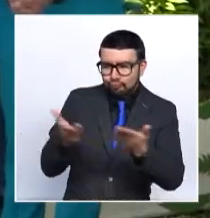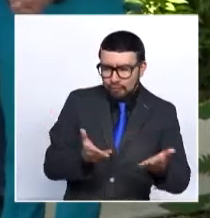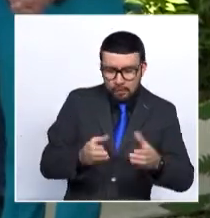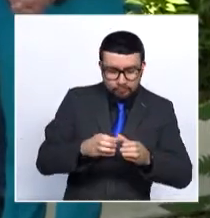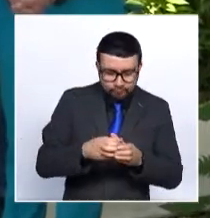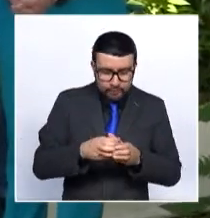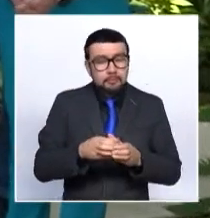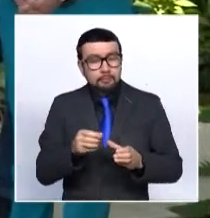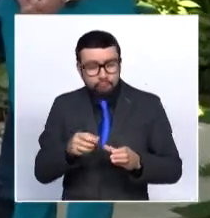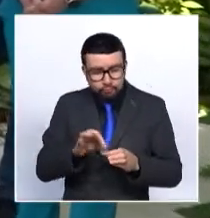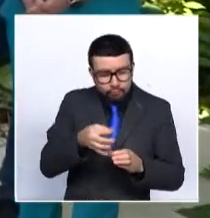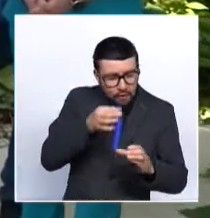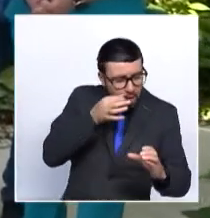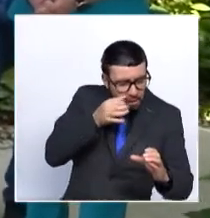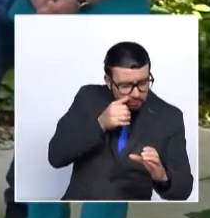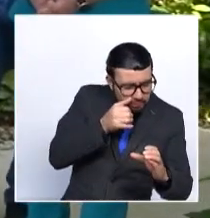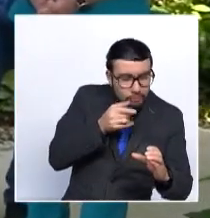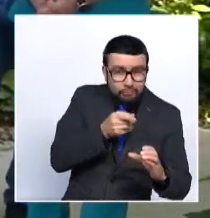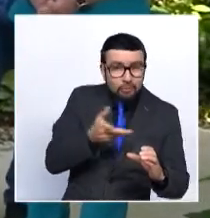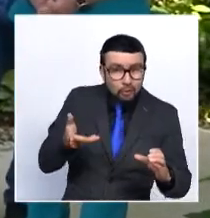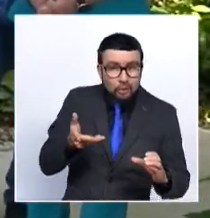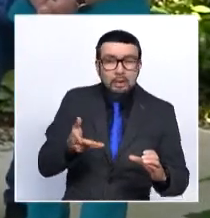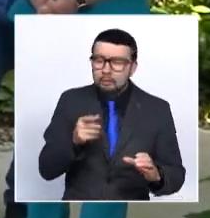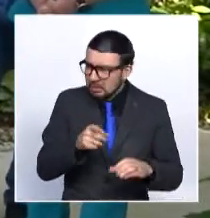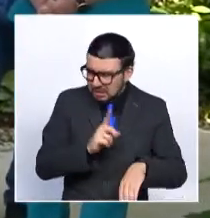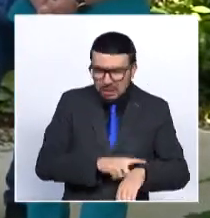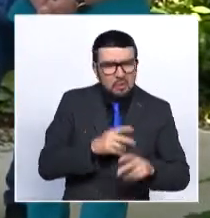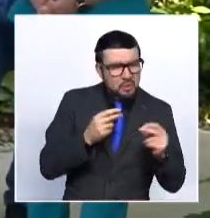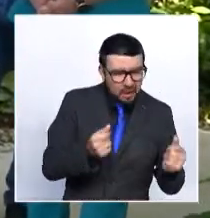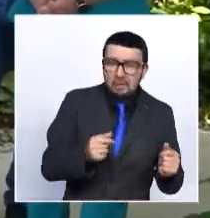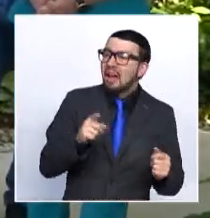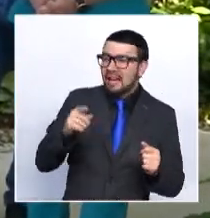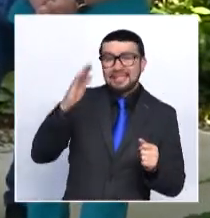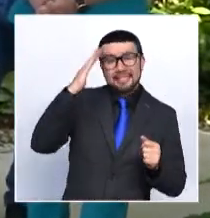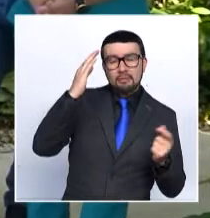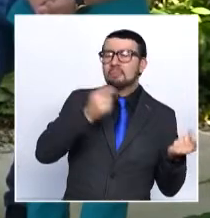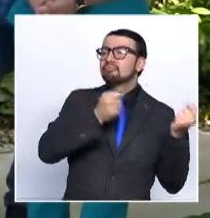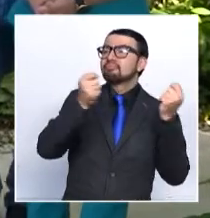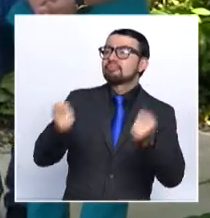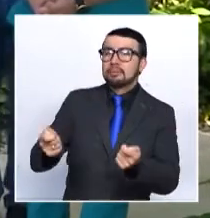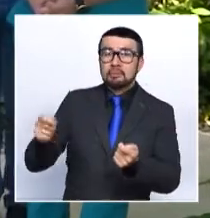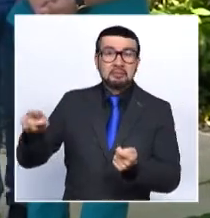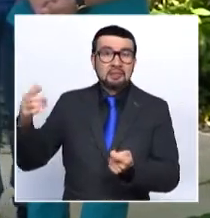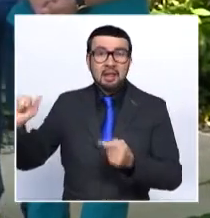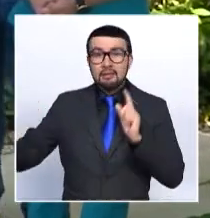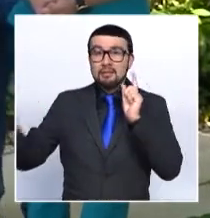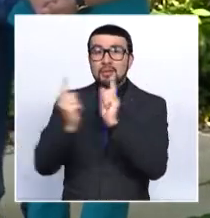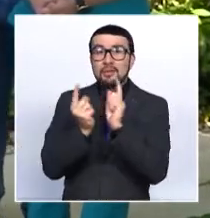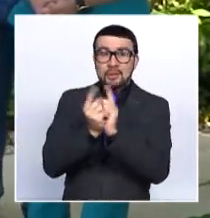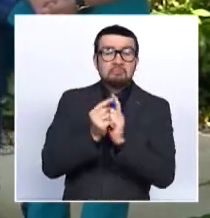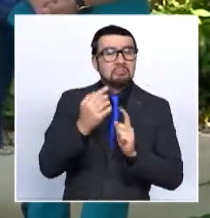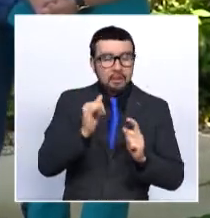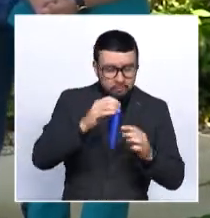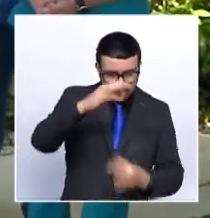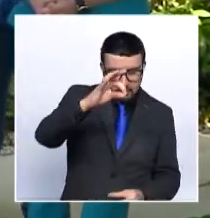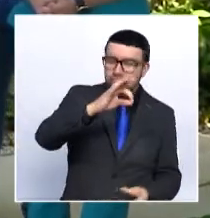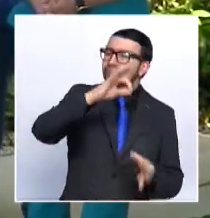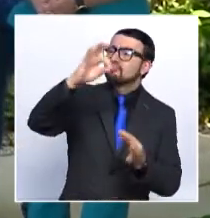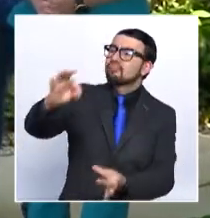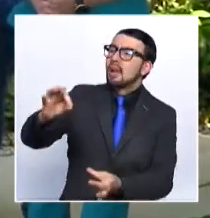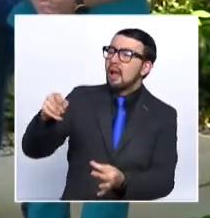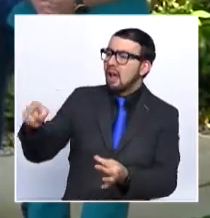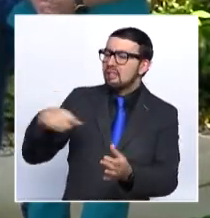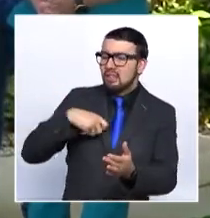procesan en poco tiempo para que acto seguido a la consulta podamos tener nosotros resultados